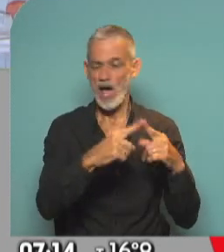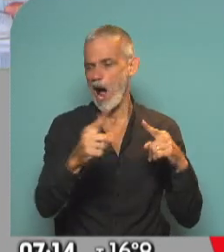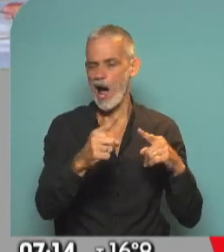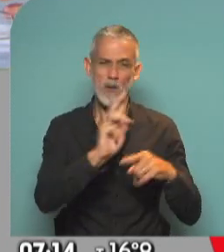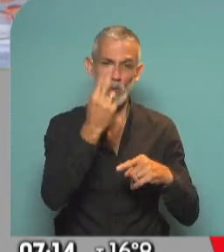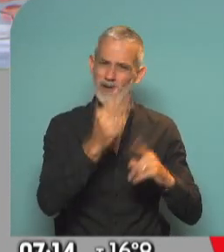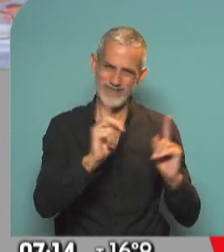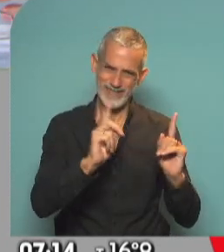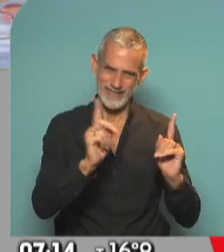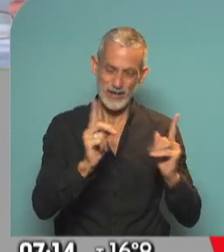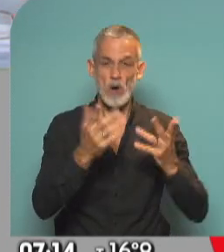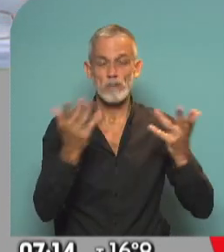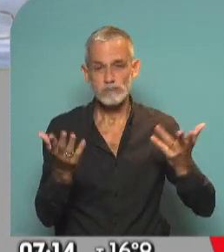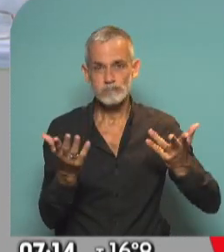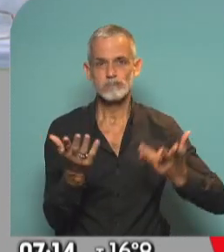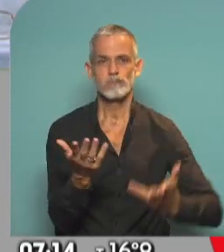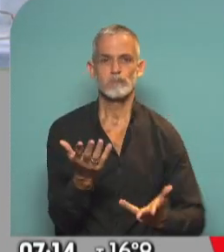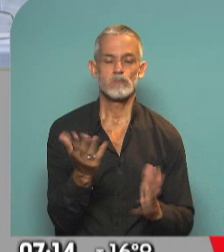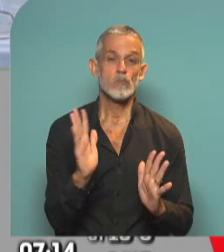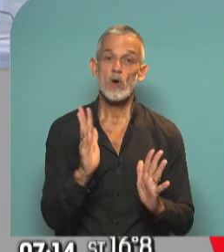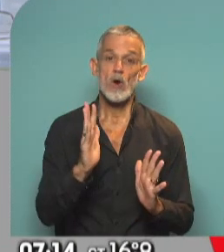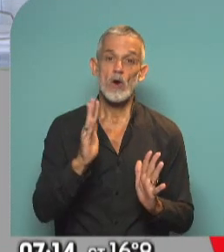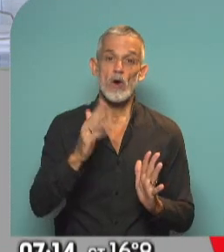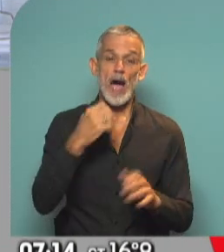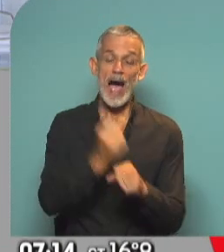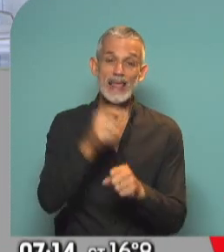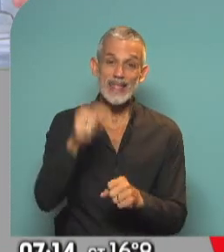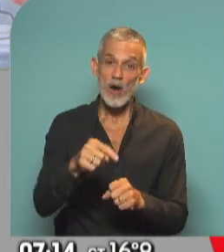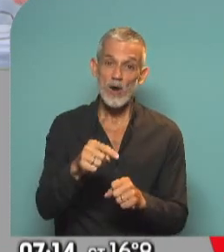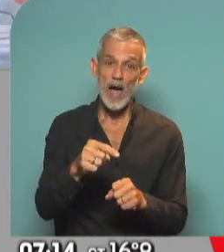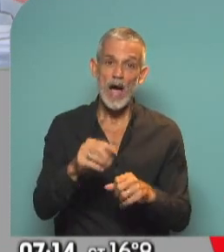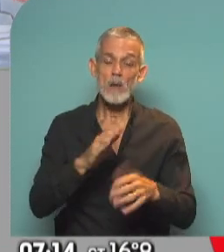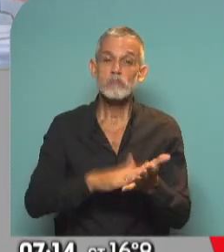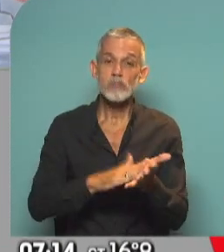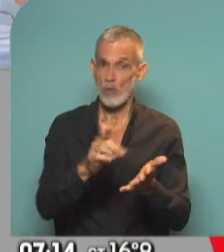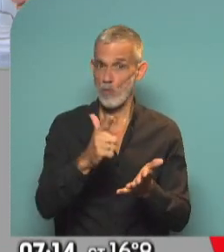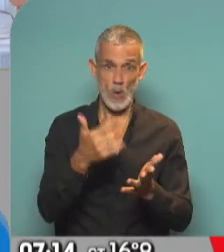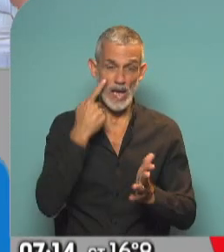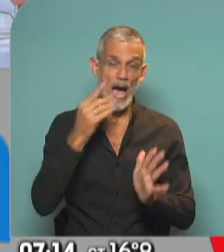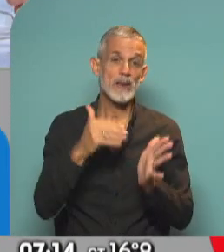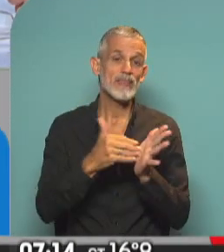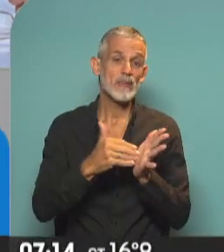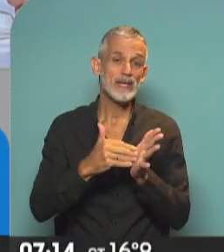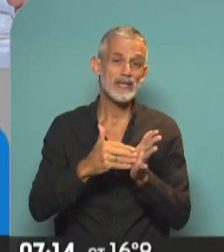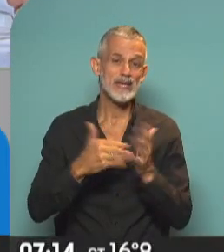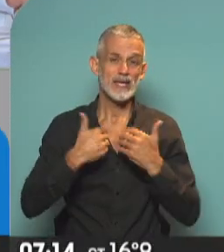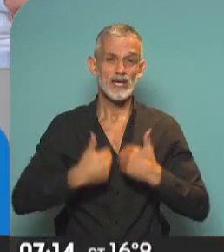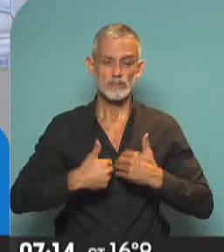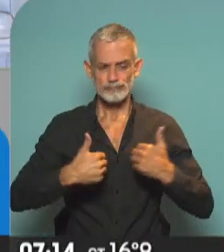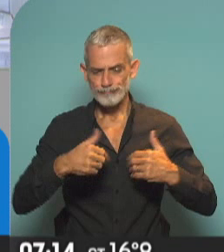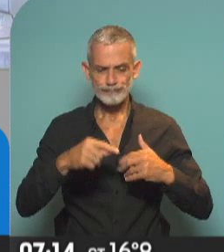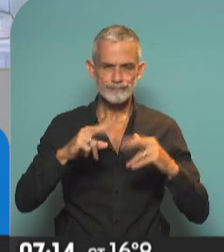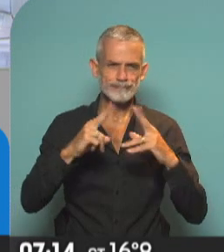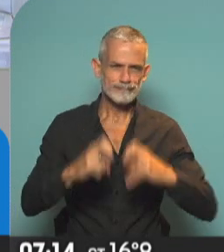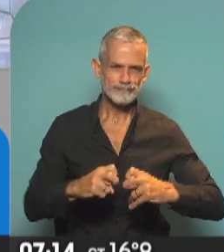dióxido de cloro y murió como consecuencia de ello. No hay nada hasta ahora que lo indique, esto dependerá de la autopsia. Lo que sí queda claro a partir de esto es